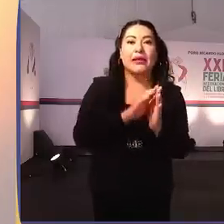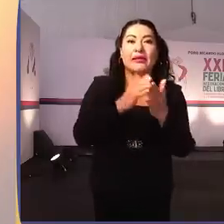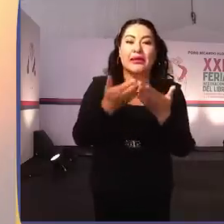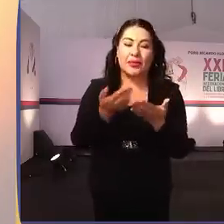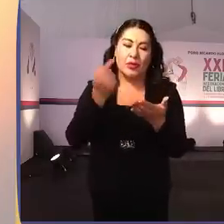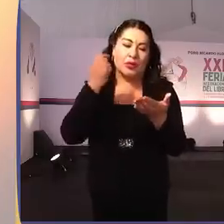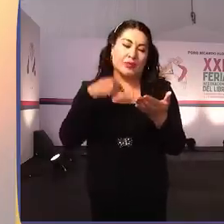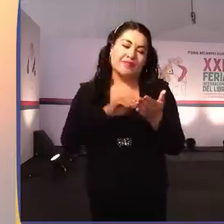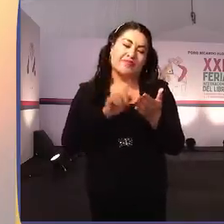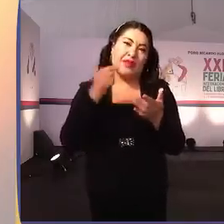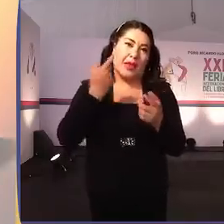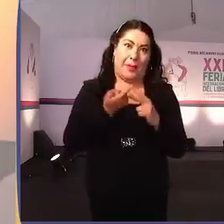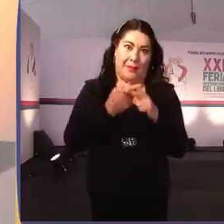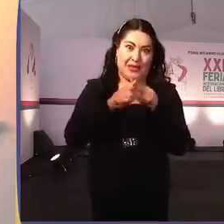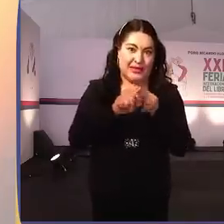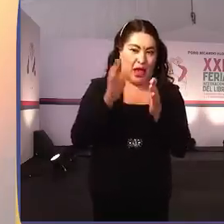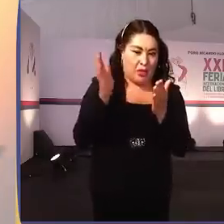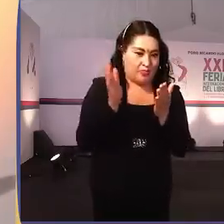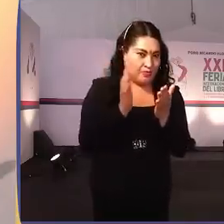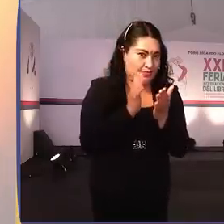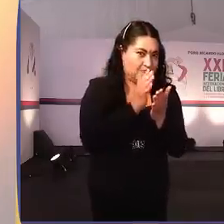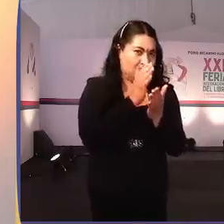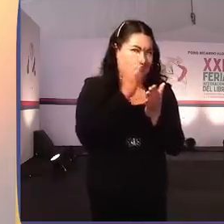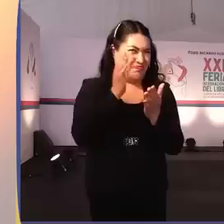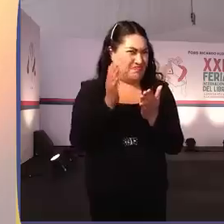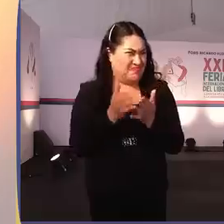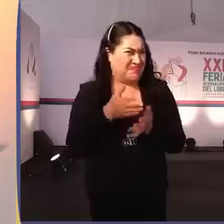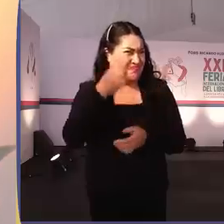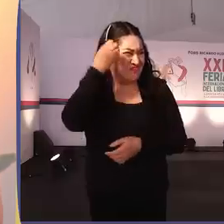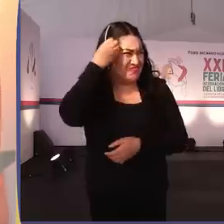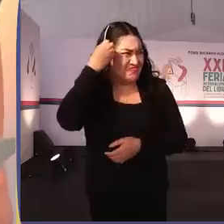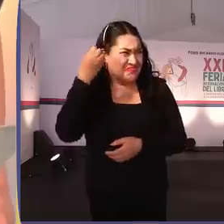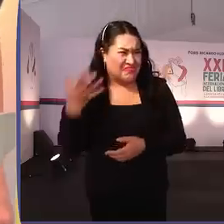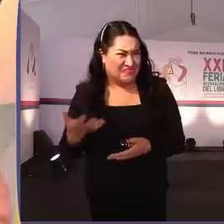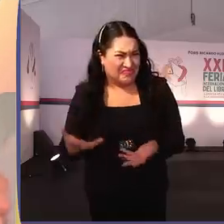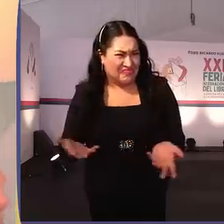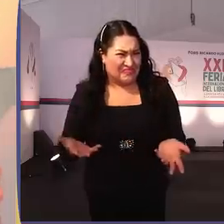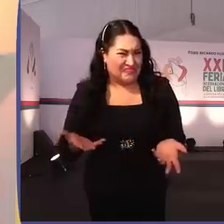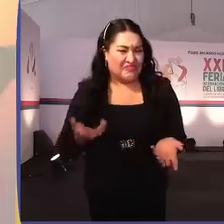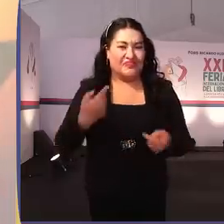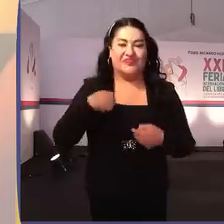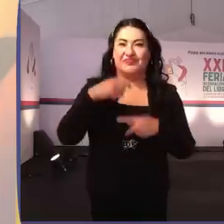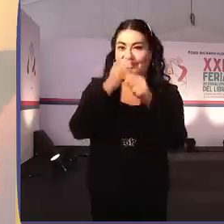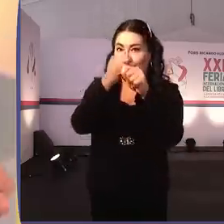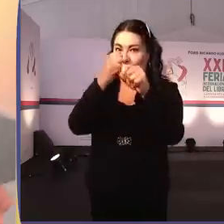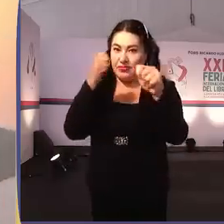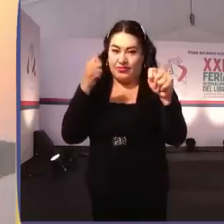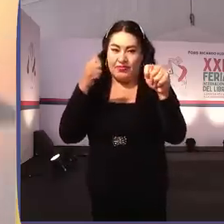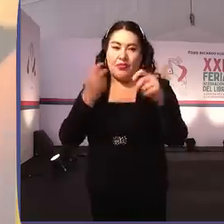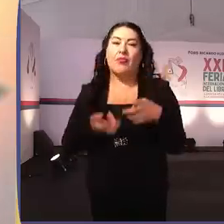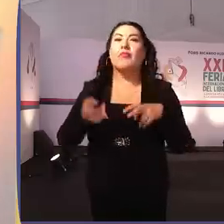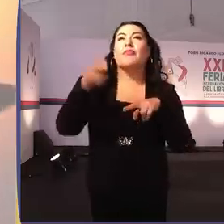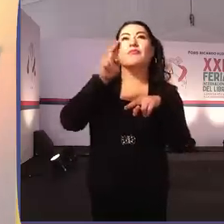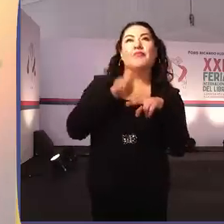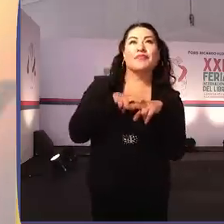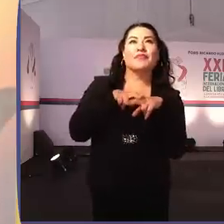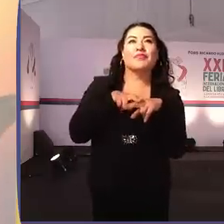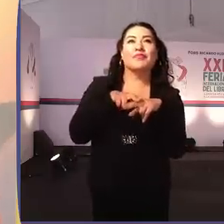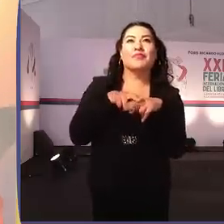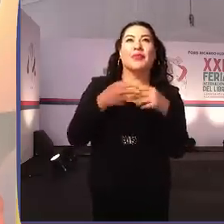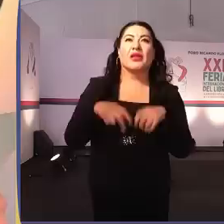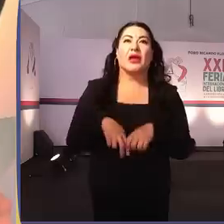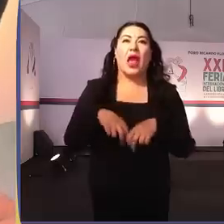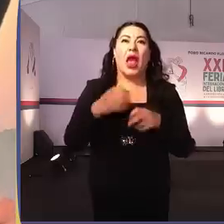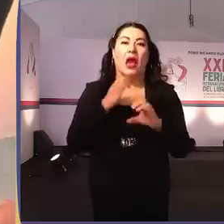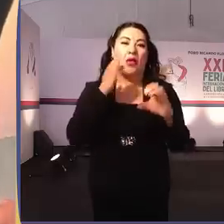van a comenzar a hojear. Bueno, qué flojera eso. Si voy en un transporte público, como brinca